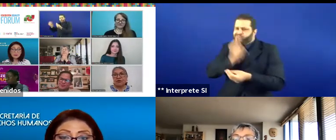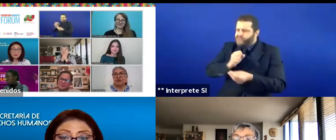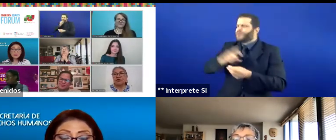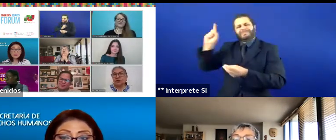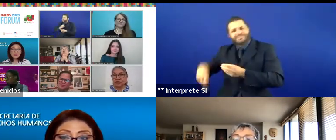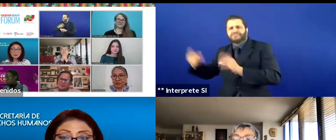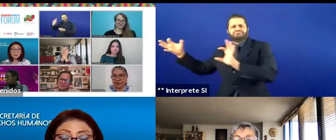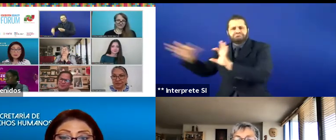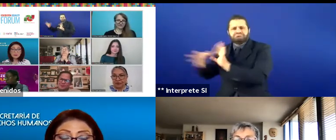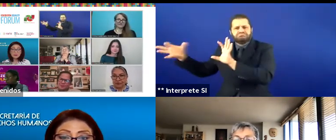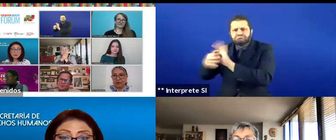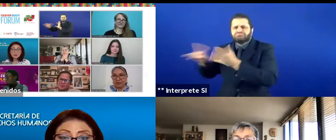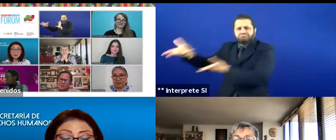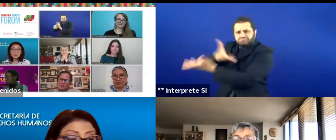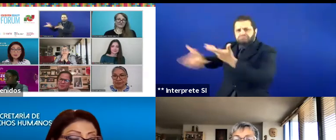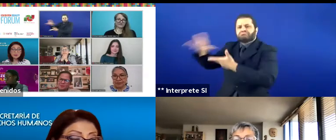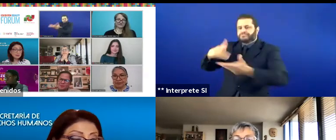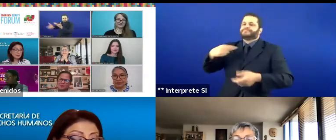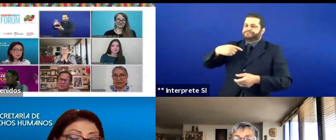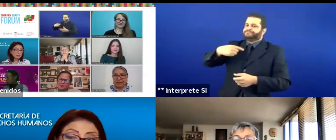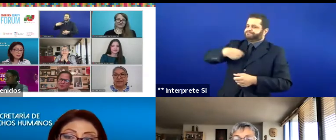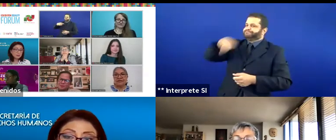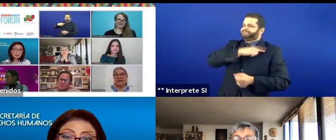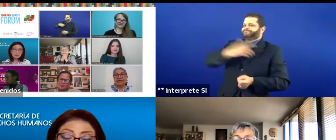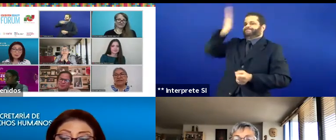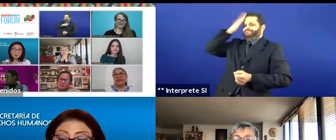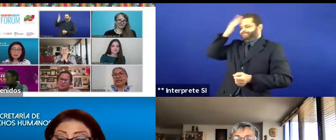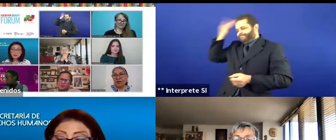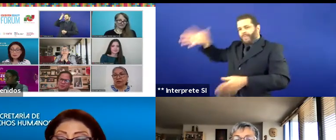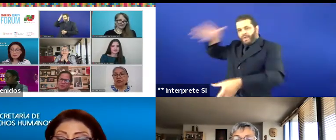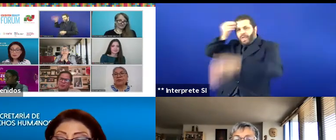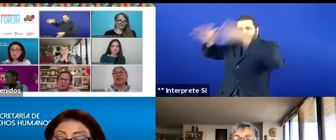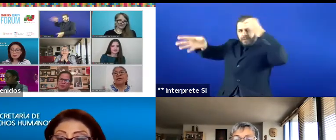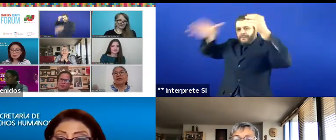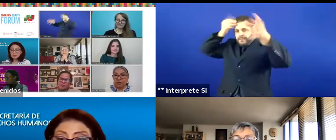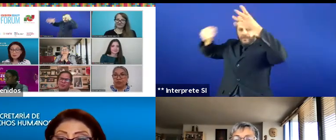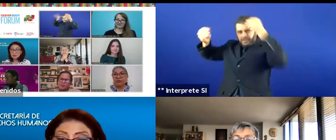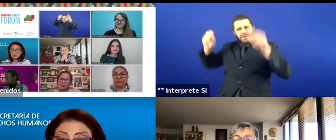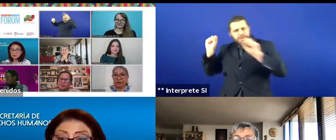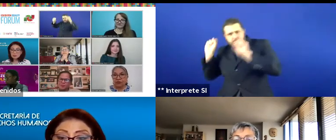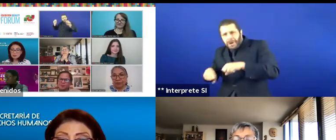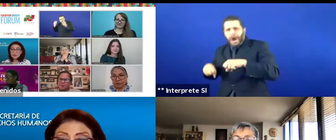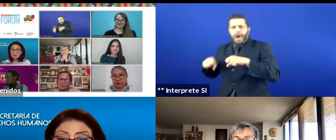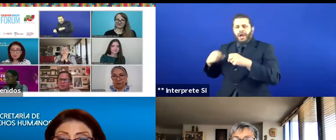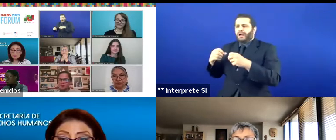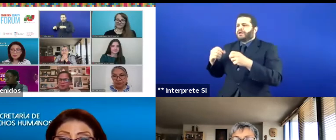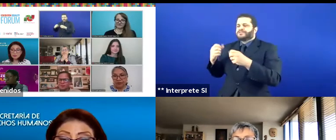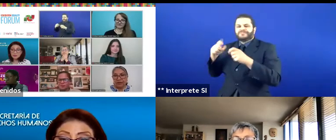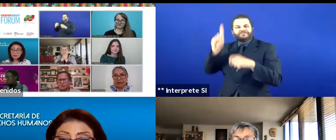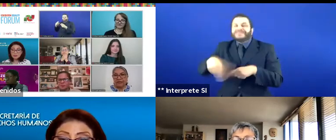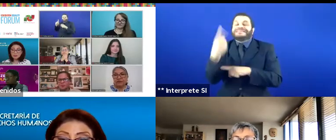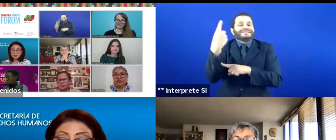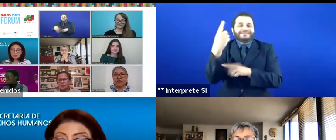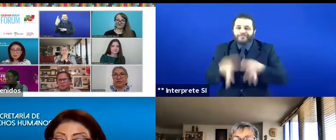hemos fortalecido nuestras capacidades de diálogo también con el movimiento amplio.